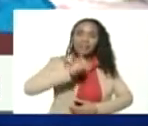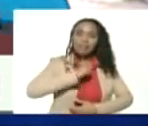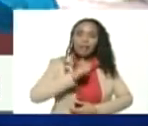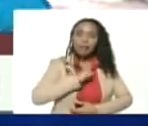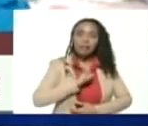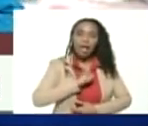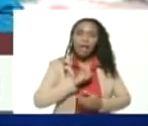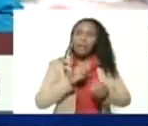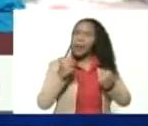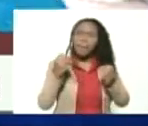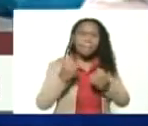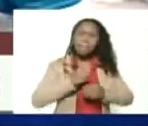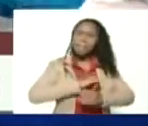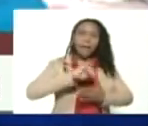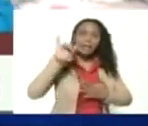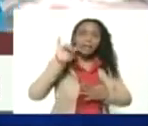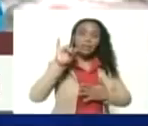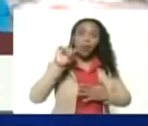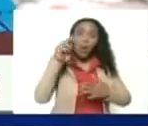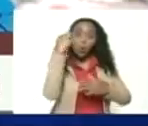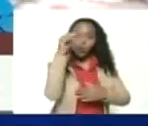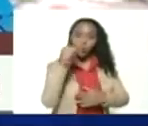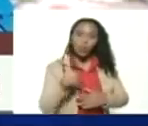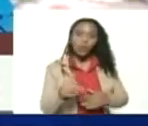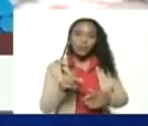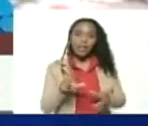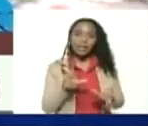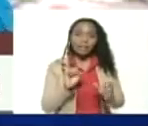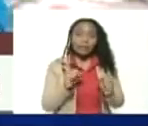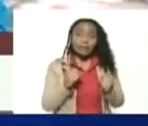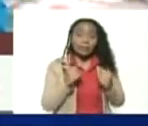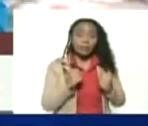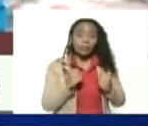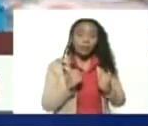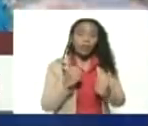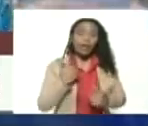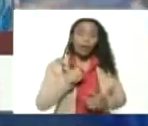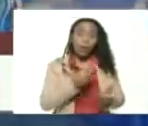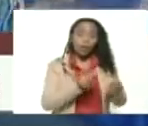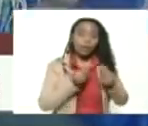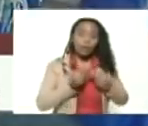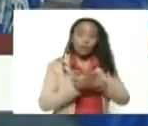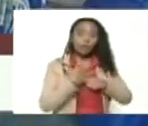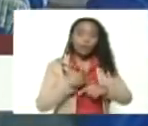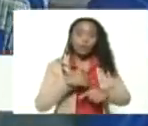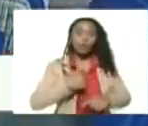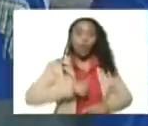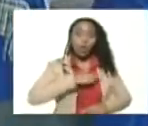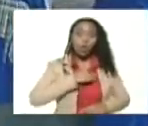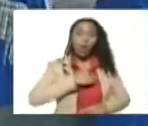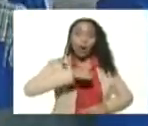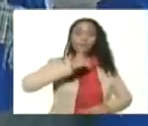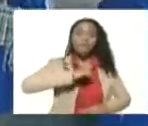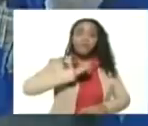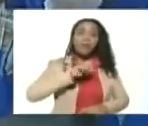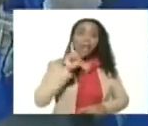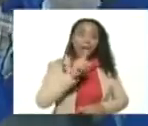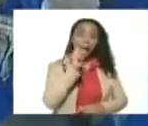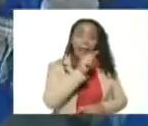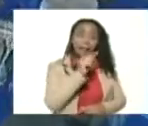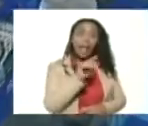del máximo nivel de apretada que nos echaron, y demostramos que la aguantábamos esa y cuatro